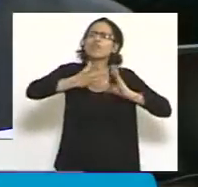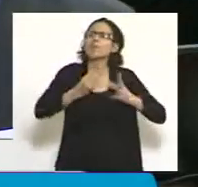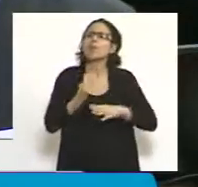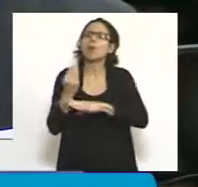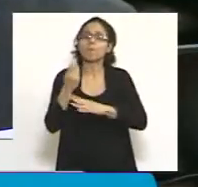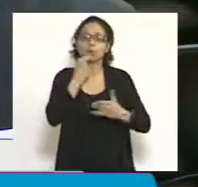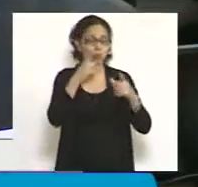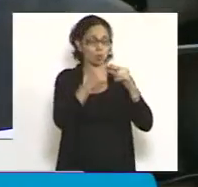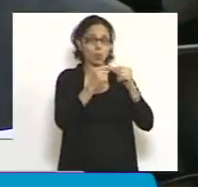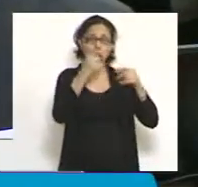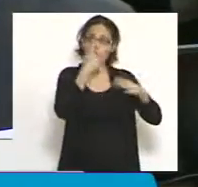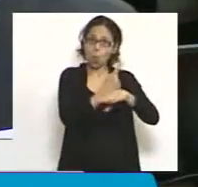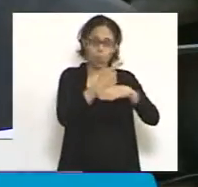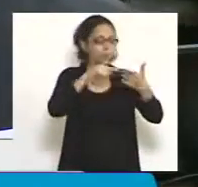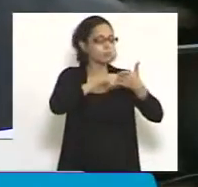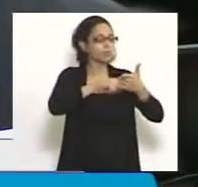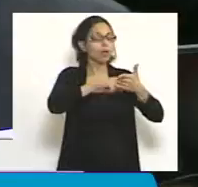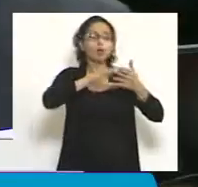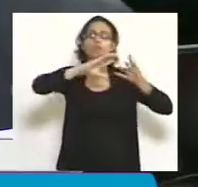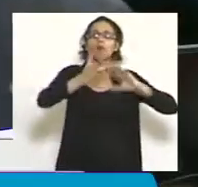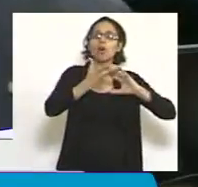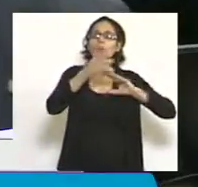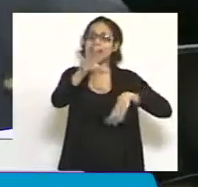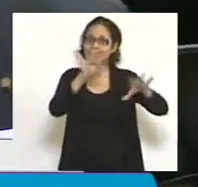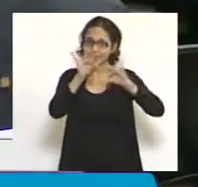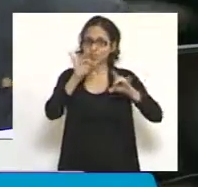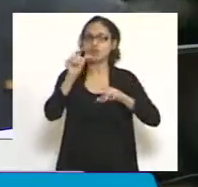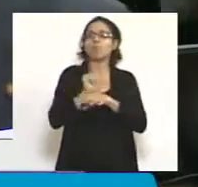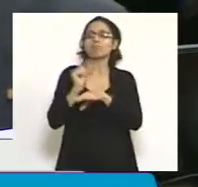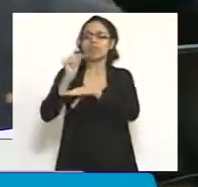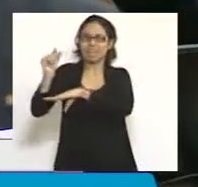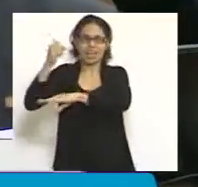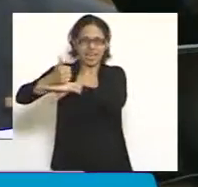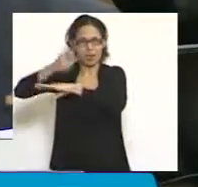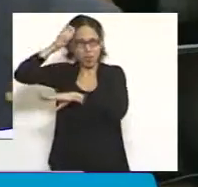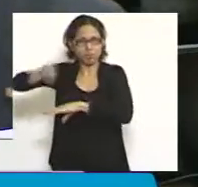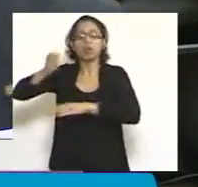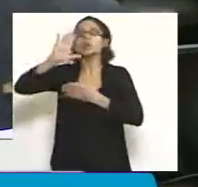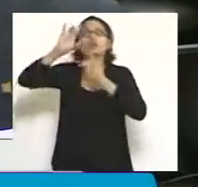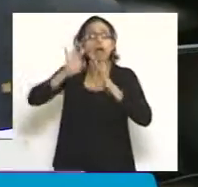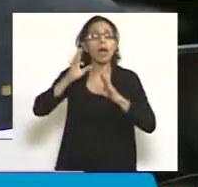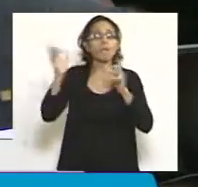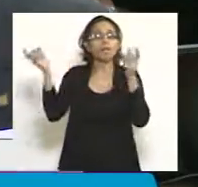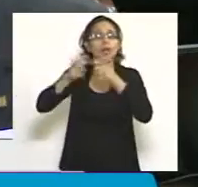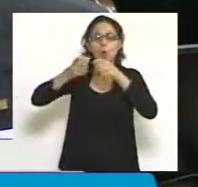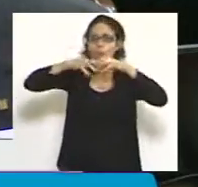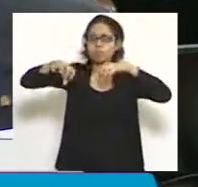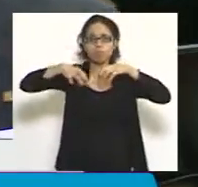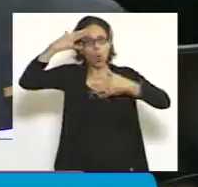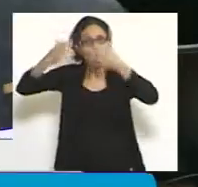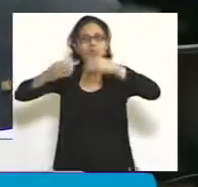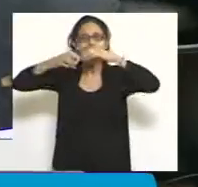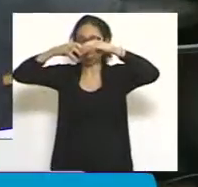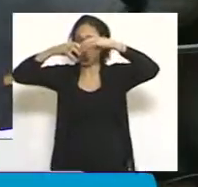el artículo 1 que este régimen para designación de los jueces subrogantes son para los tribunales inferiores a la Corte Suprema de Justicia de